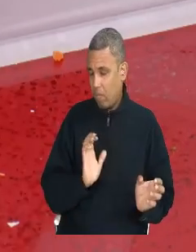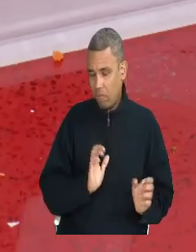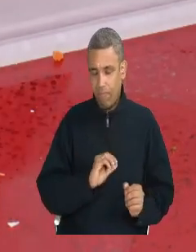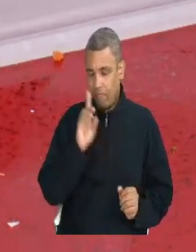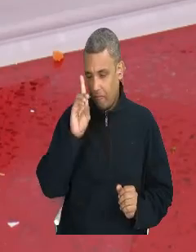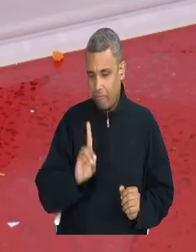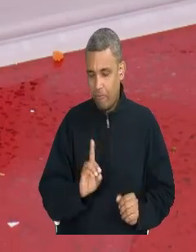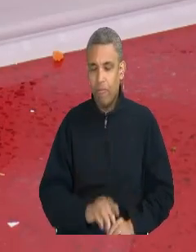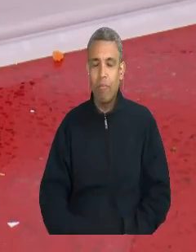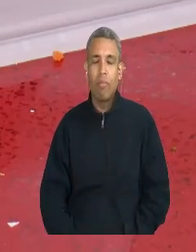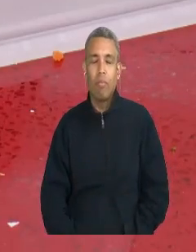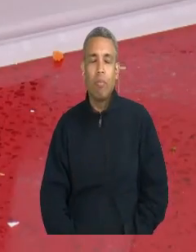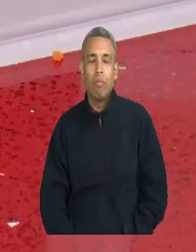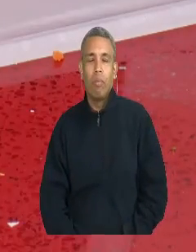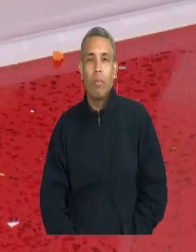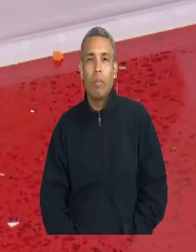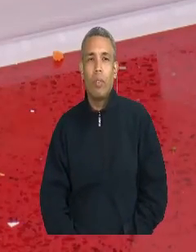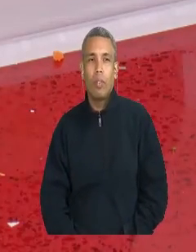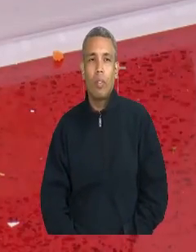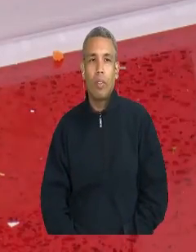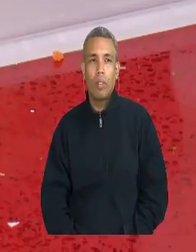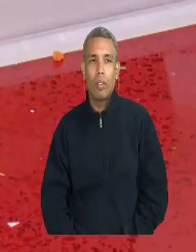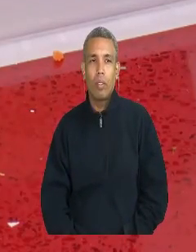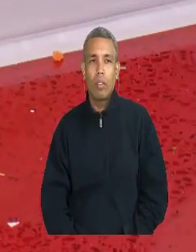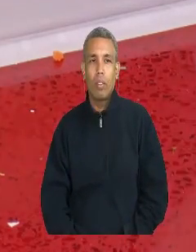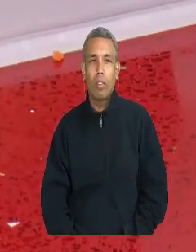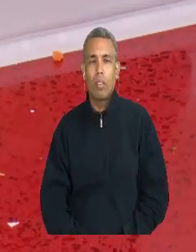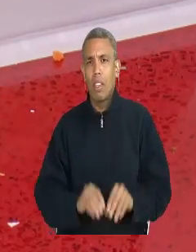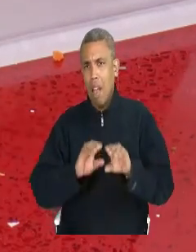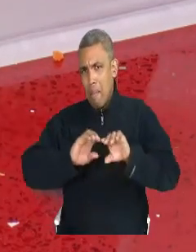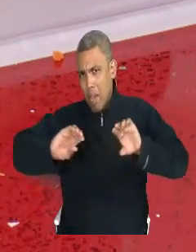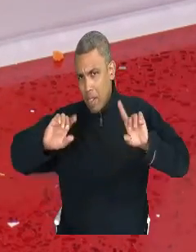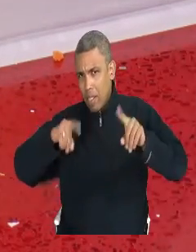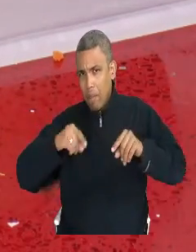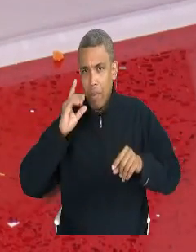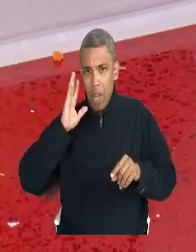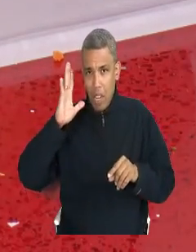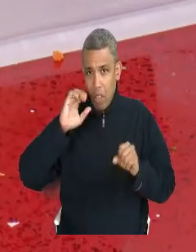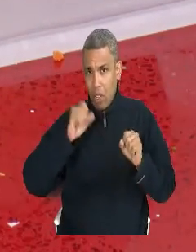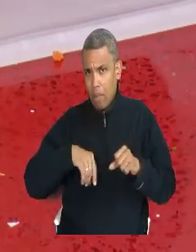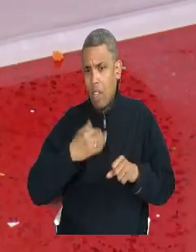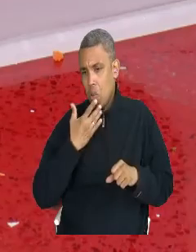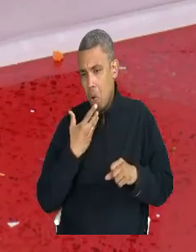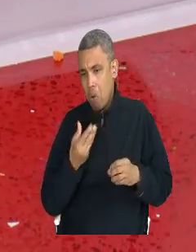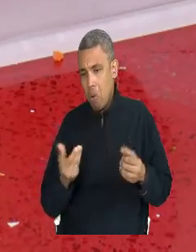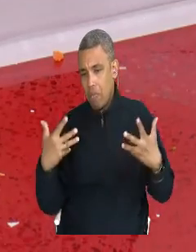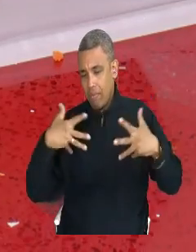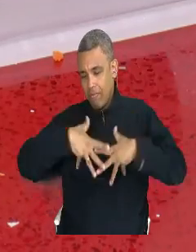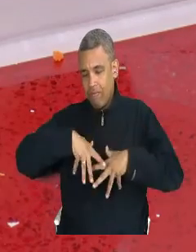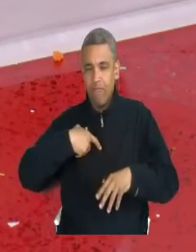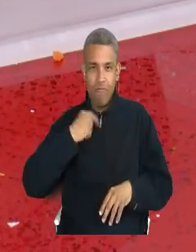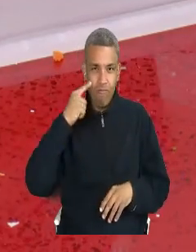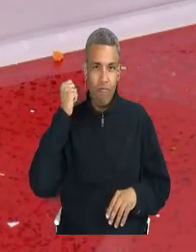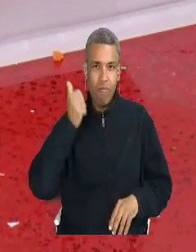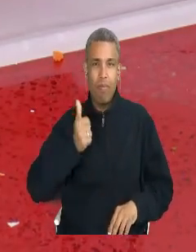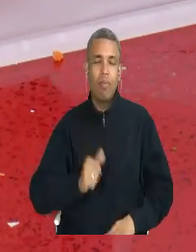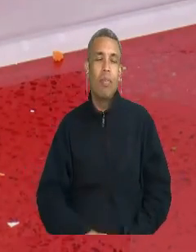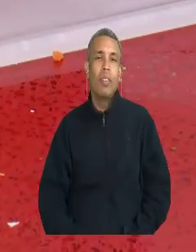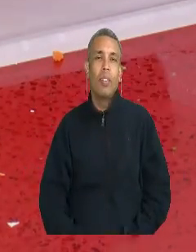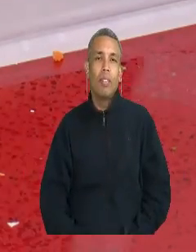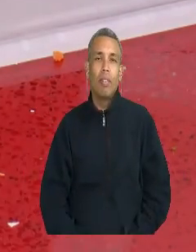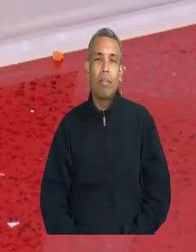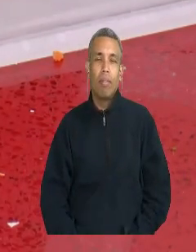en el mercado encontramos el calabacín amarillo, también da muy, muy buen color y buen sabor. Ustedes